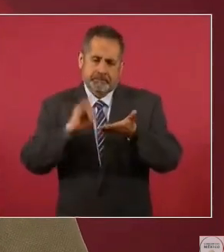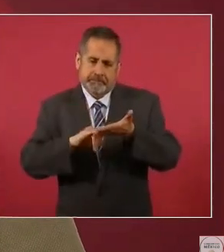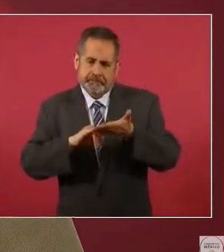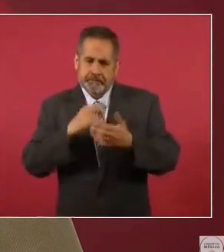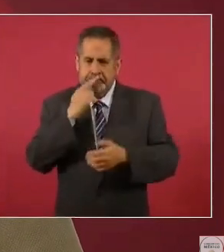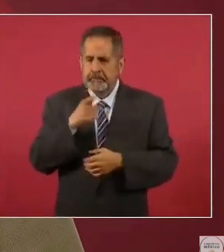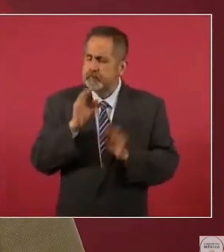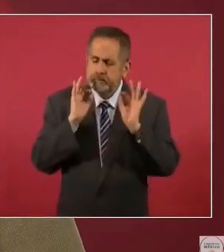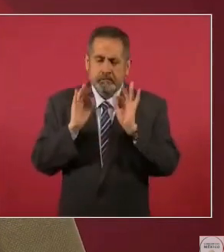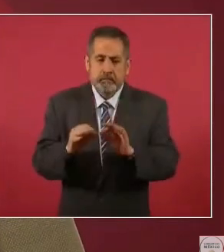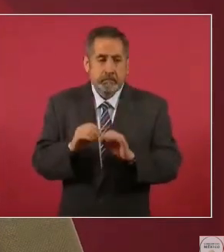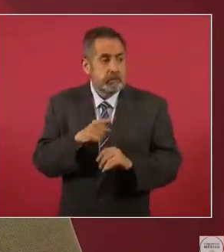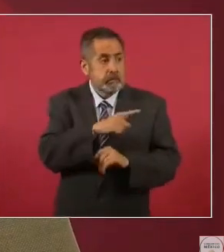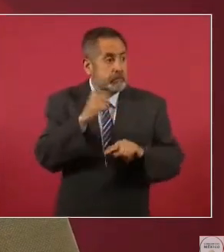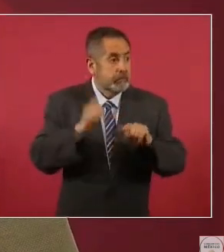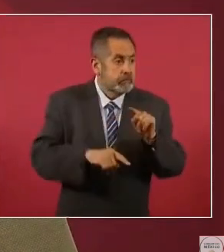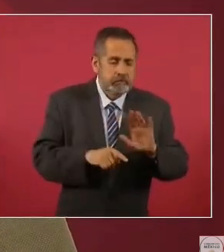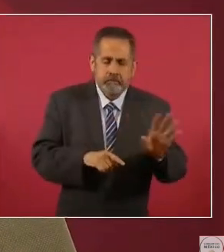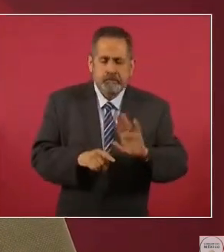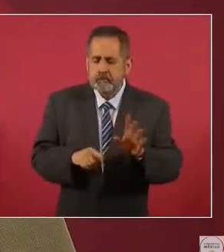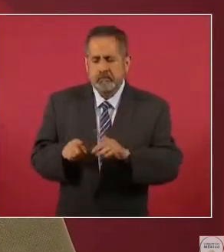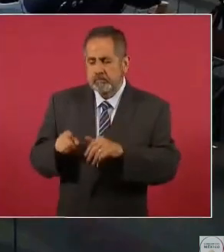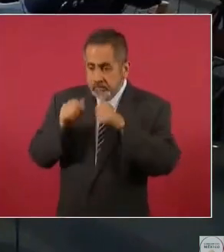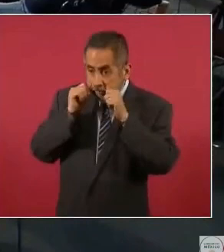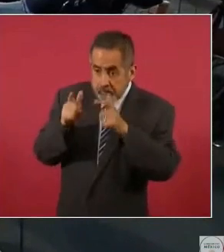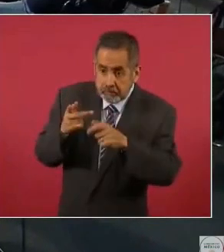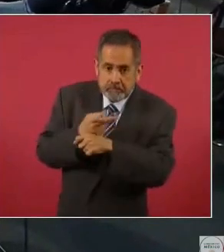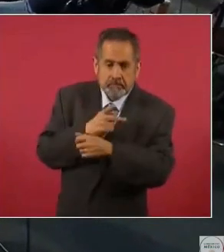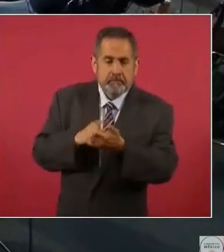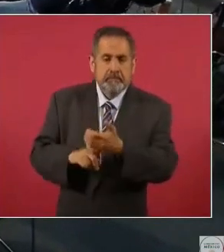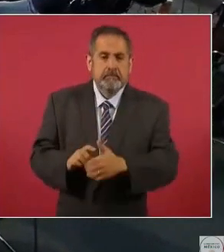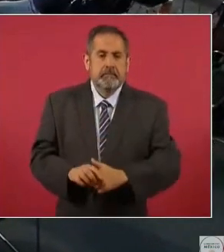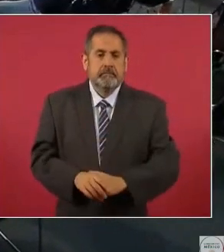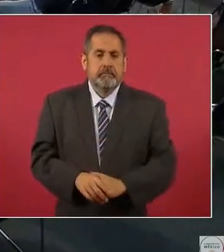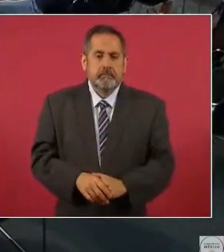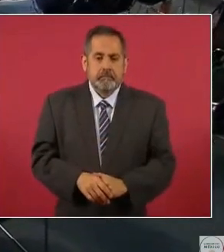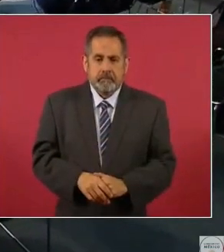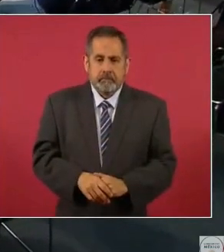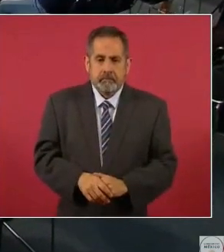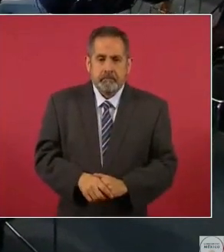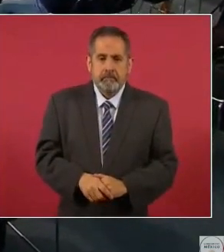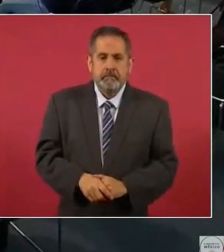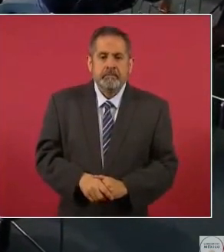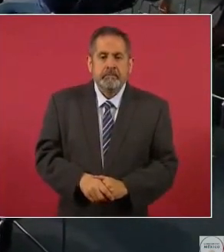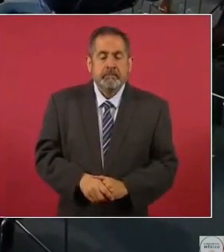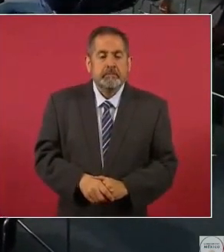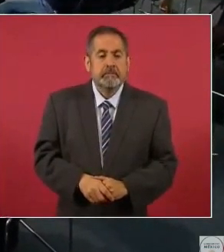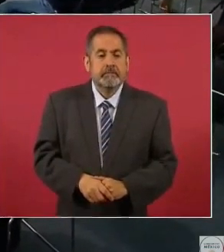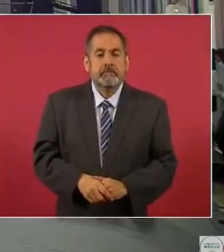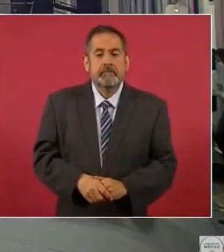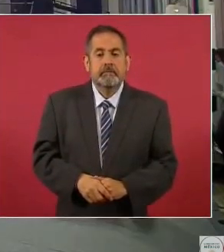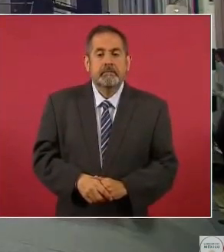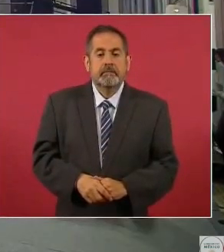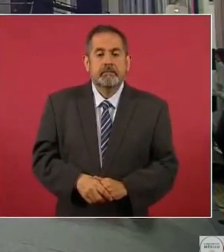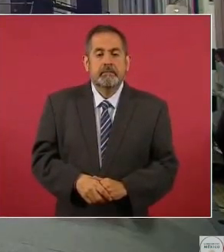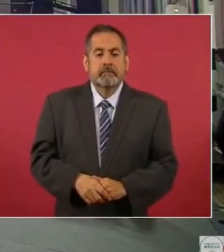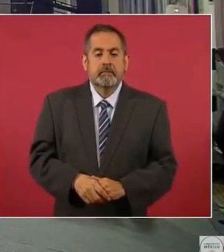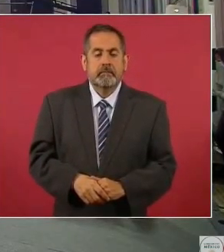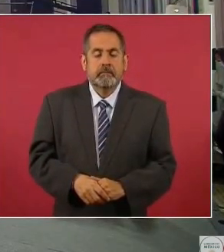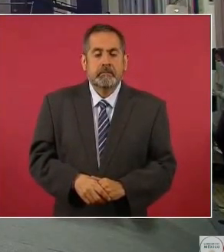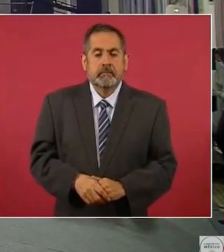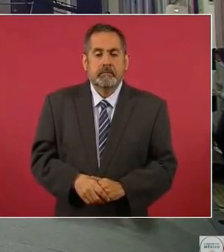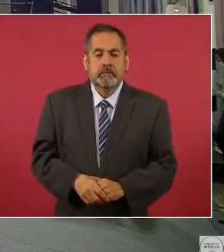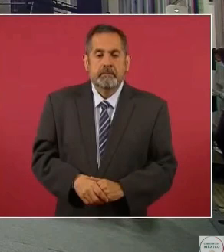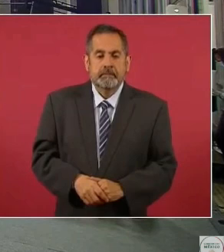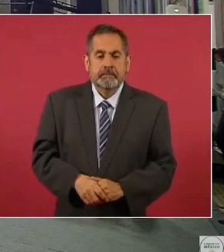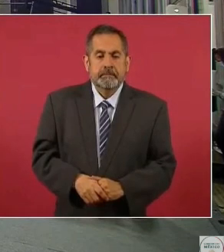sorpresa de que vaya a pasar algo en la Suprema Corte, pero estaremos atentos. Gracias. A la Suprema Corte, el presidente del Senado hace un llamado justamente a